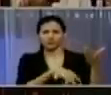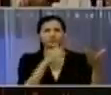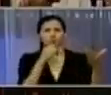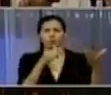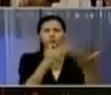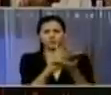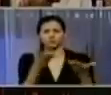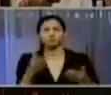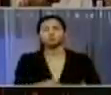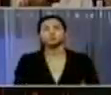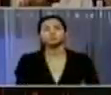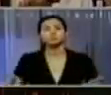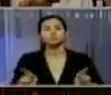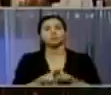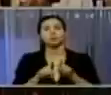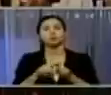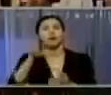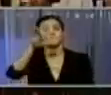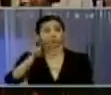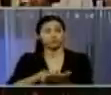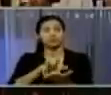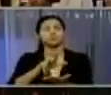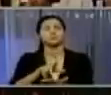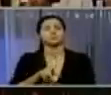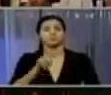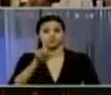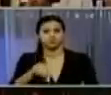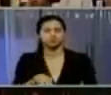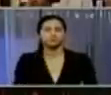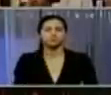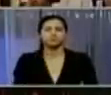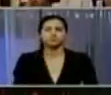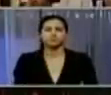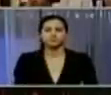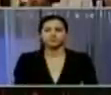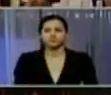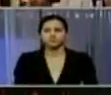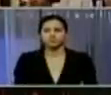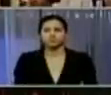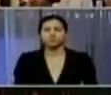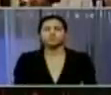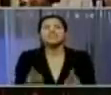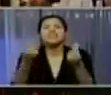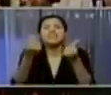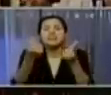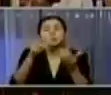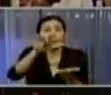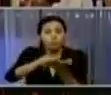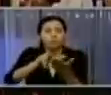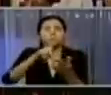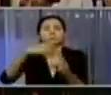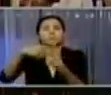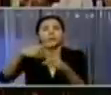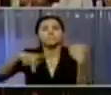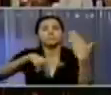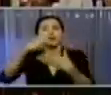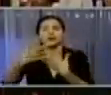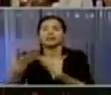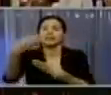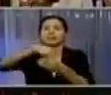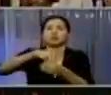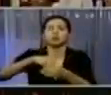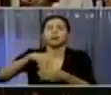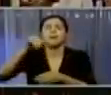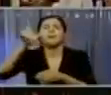Igualmente le he aprobado los recursos y el plan para ingreso a la nómina de personal docente